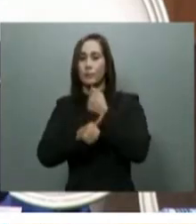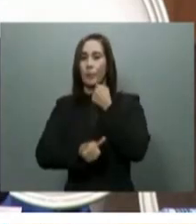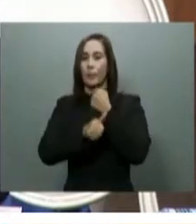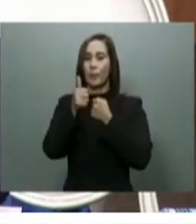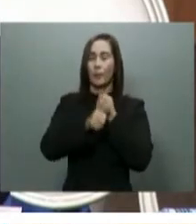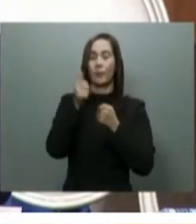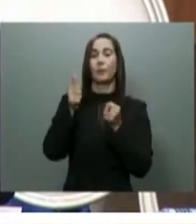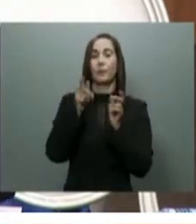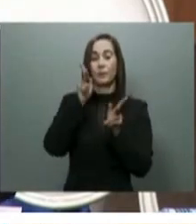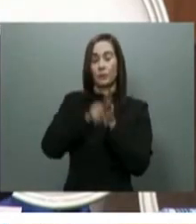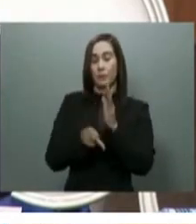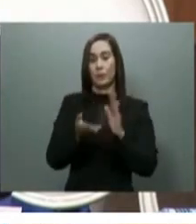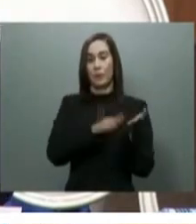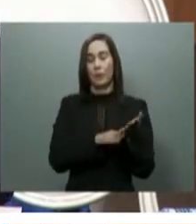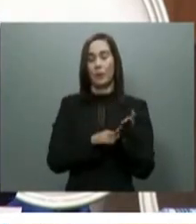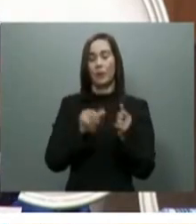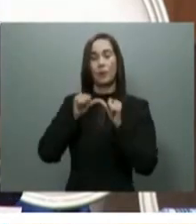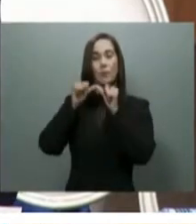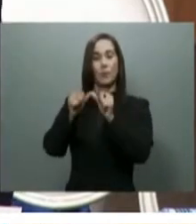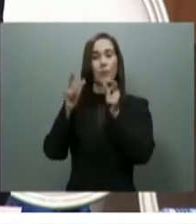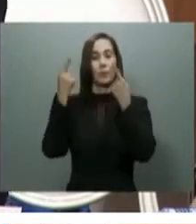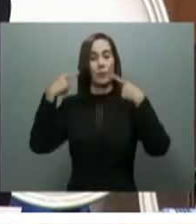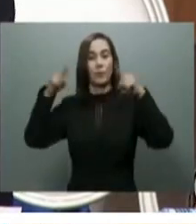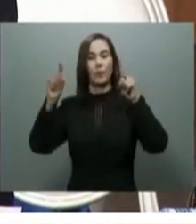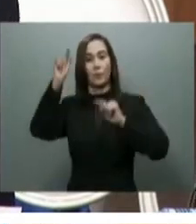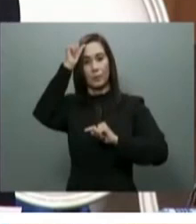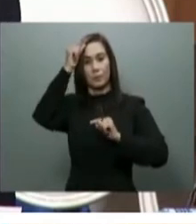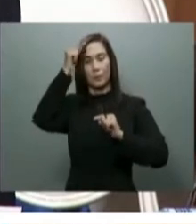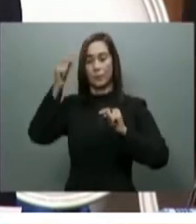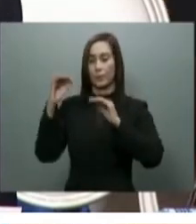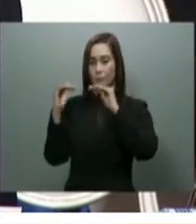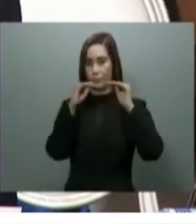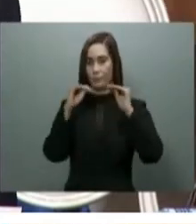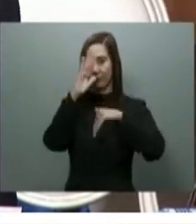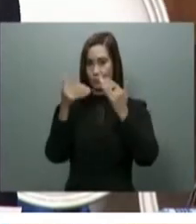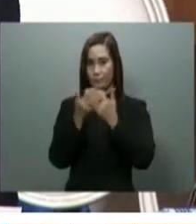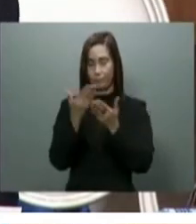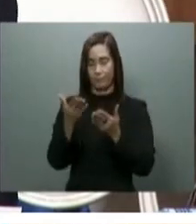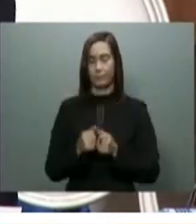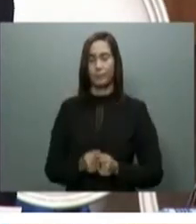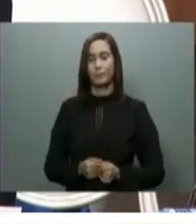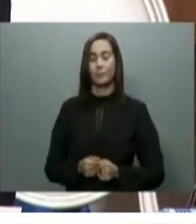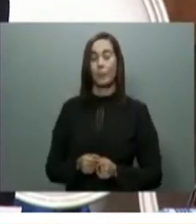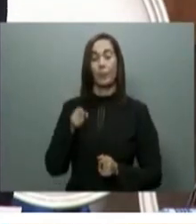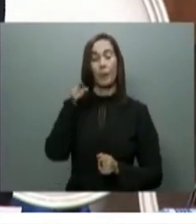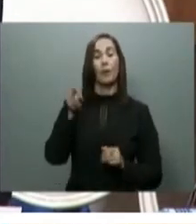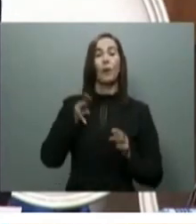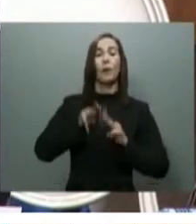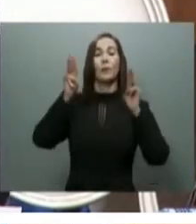abocarse en este momento. Entre ellas, y la voy a enumerar rapidito, la reformulación del Consejo Nacional de la